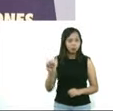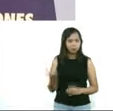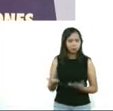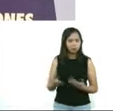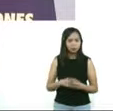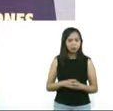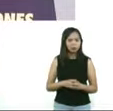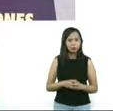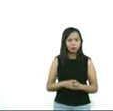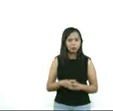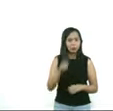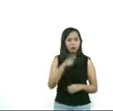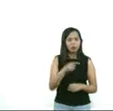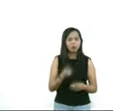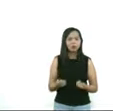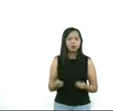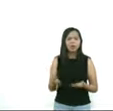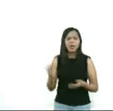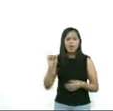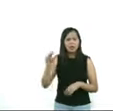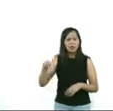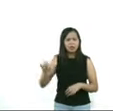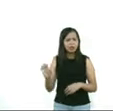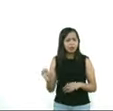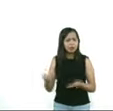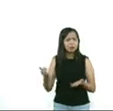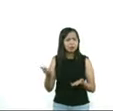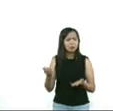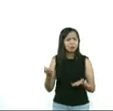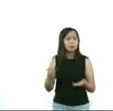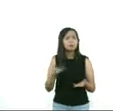¿Dónde está el reclamo del INE? Y es un partido político,